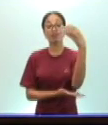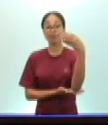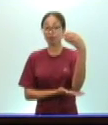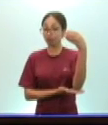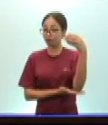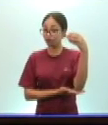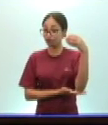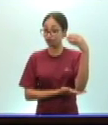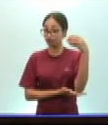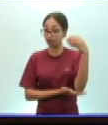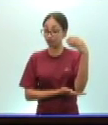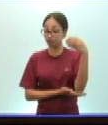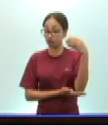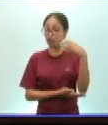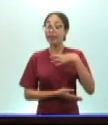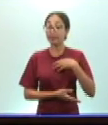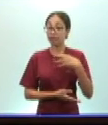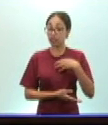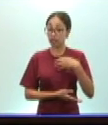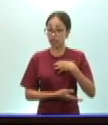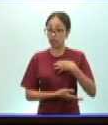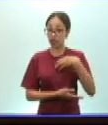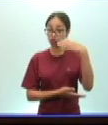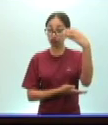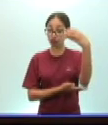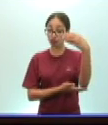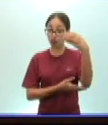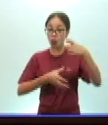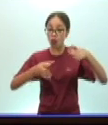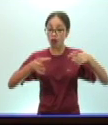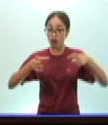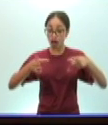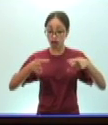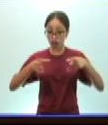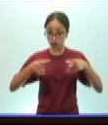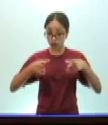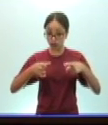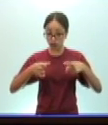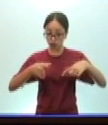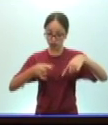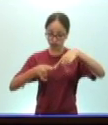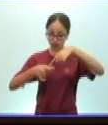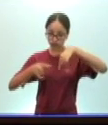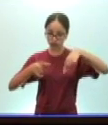universal, tenemos un aro vainilla que